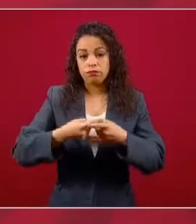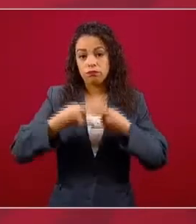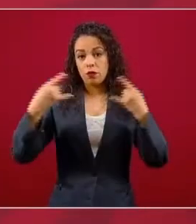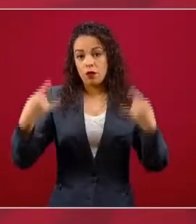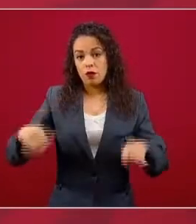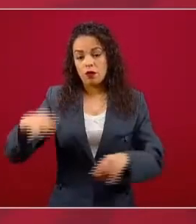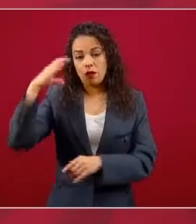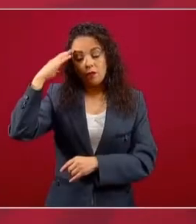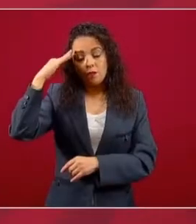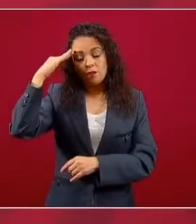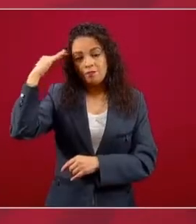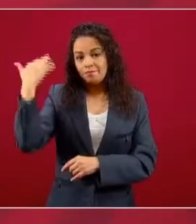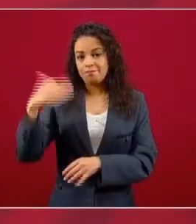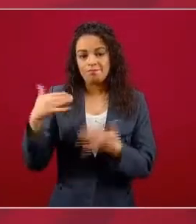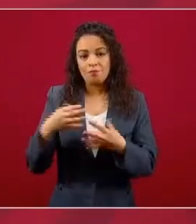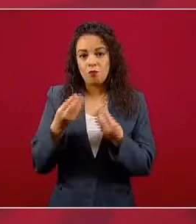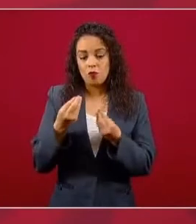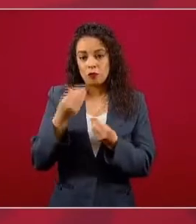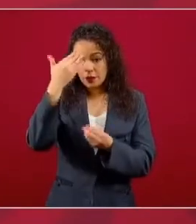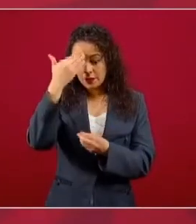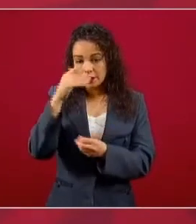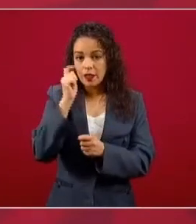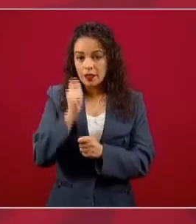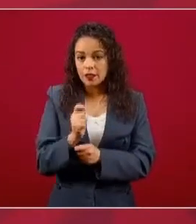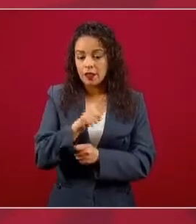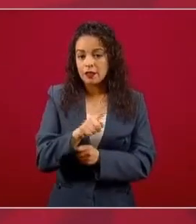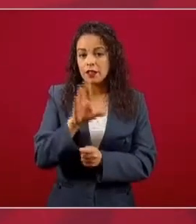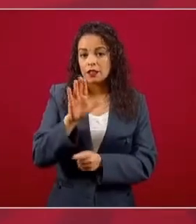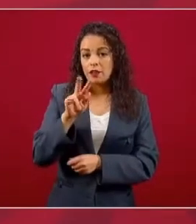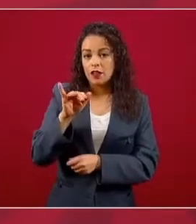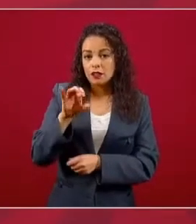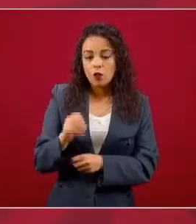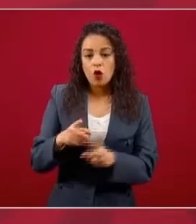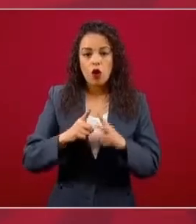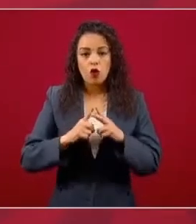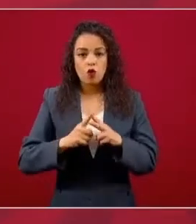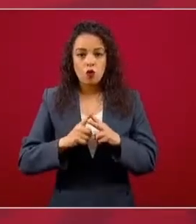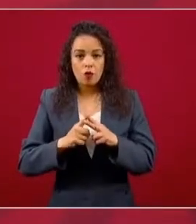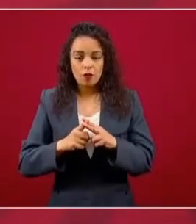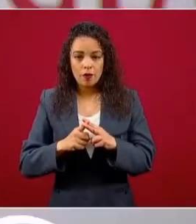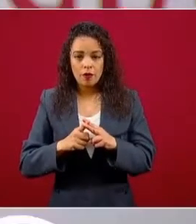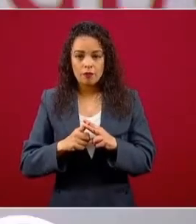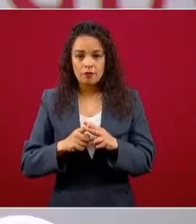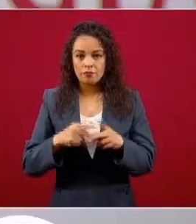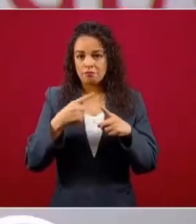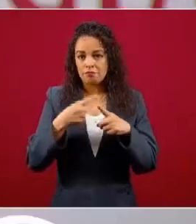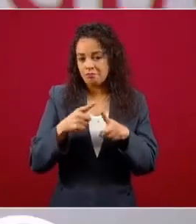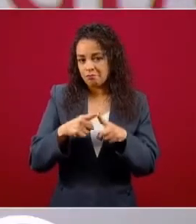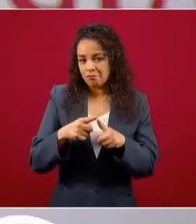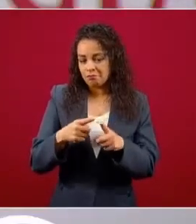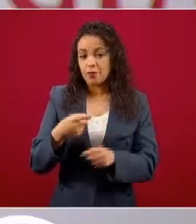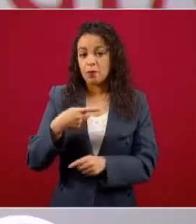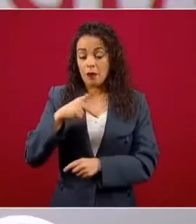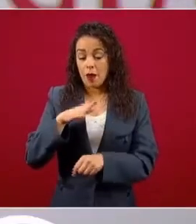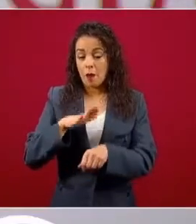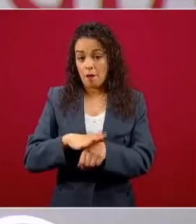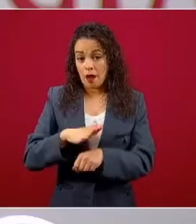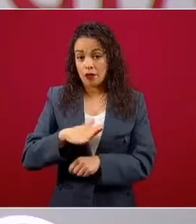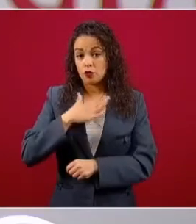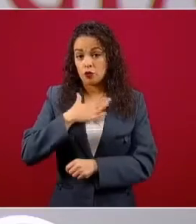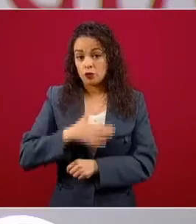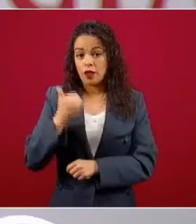lucha por el alfabeto por el civismo por los números pero también por los derechos y la justicia